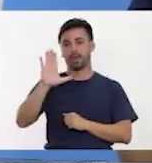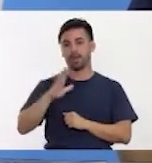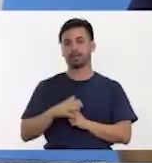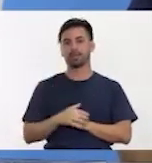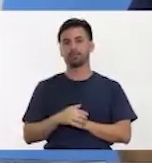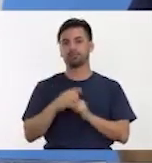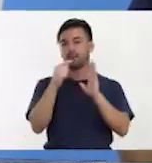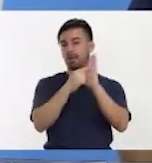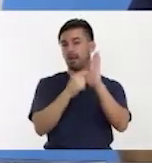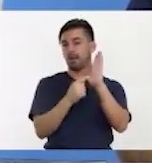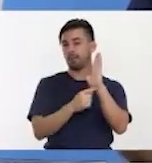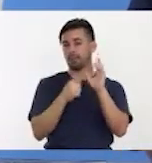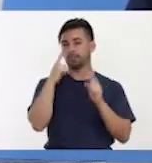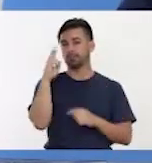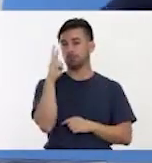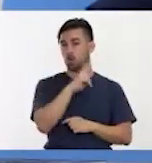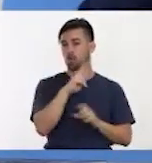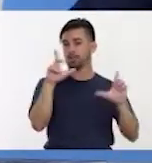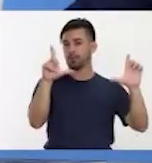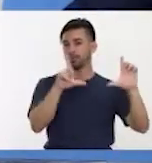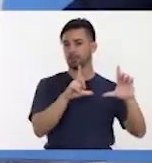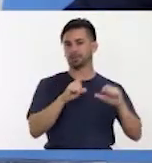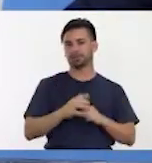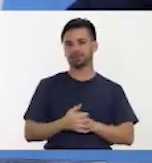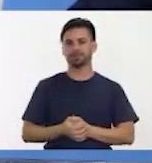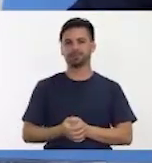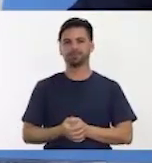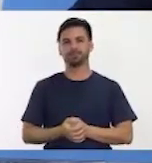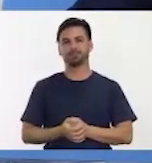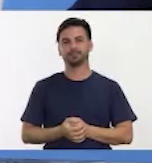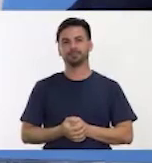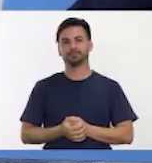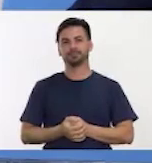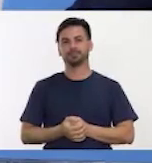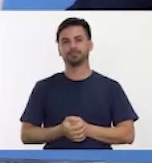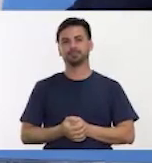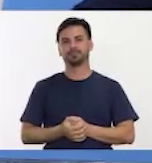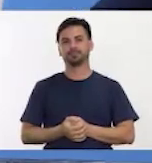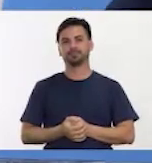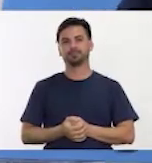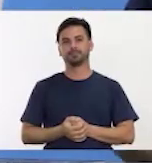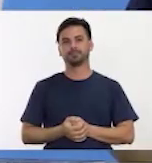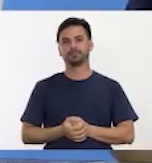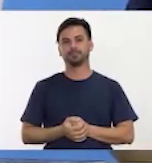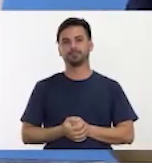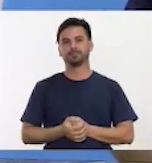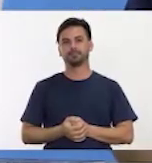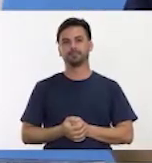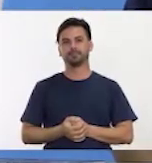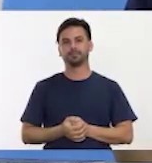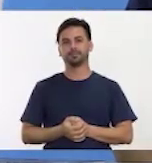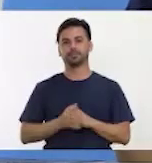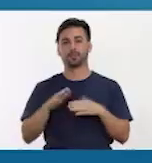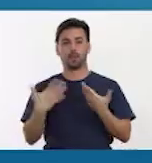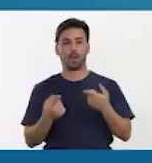del socialismo en Europa del Este. Y estos aspectos serían los que les muestro ahora a continuación.